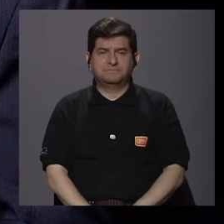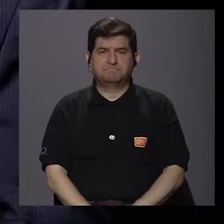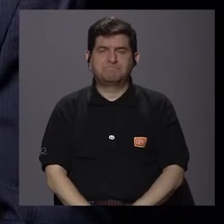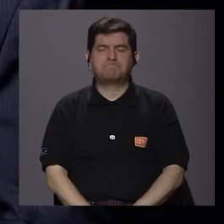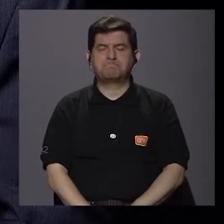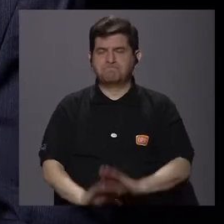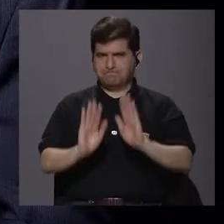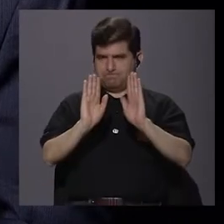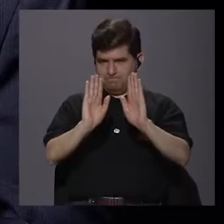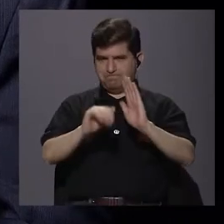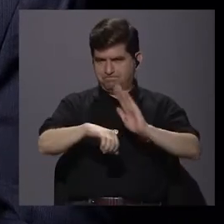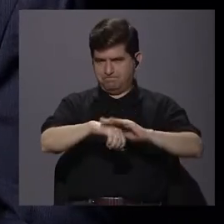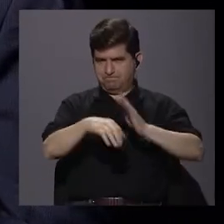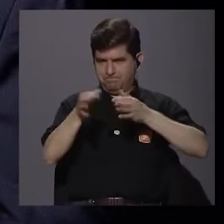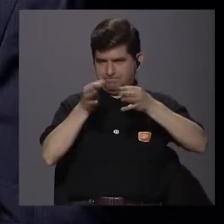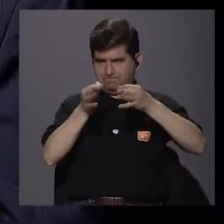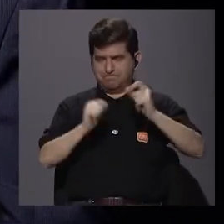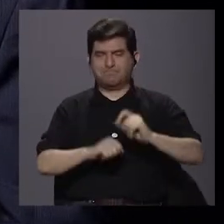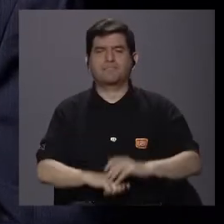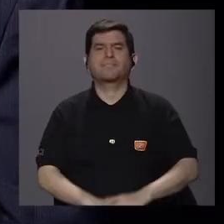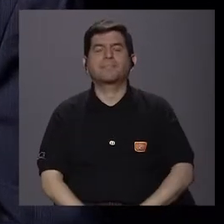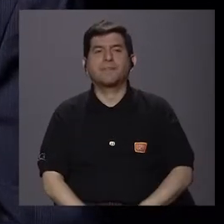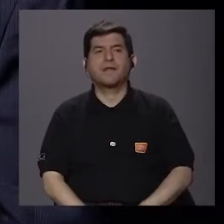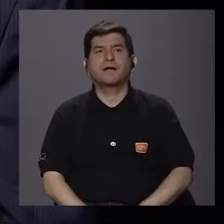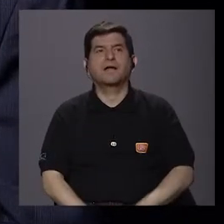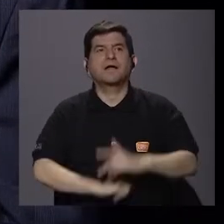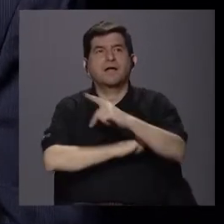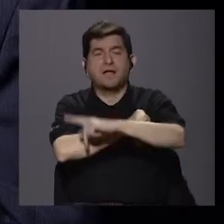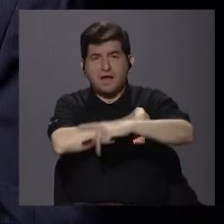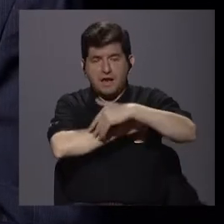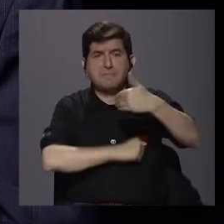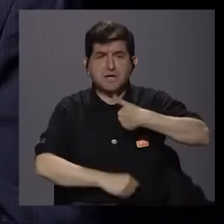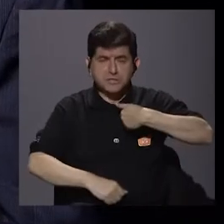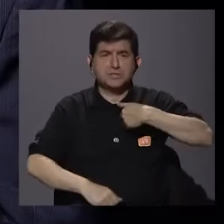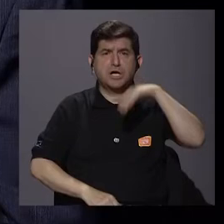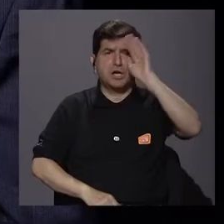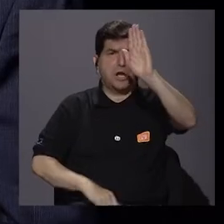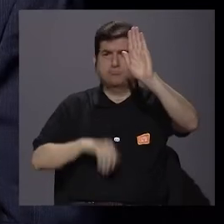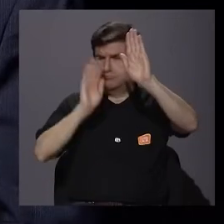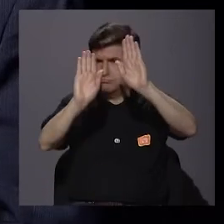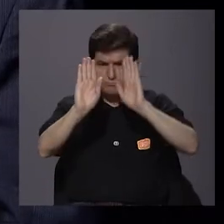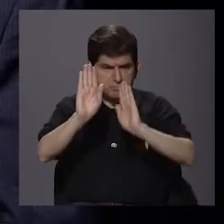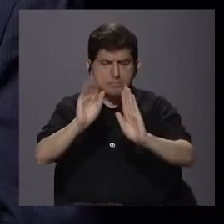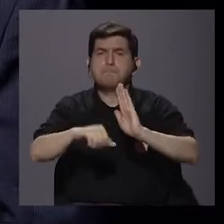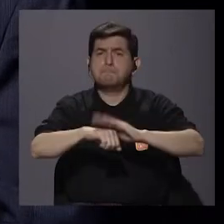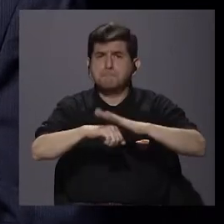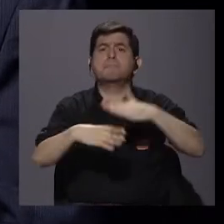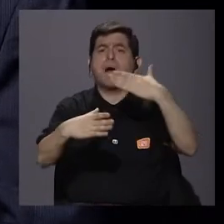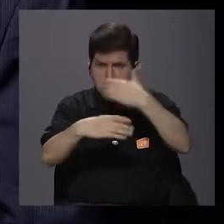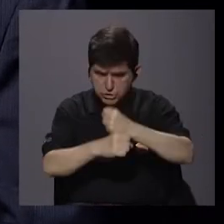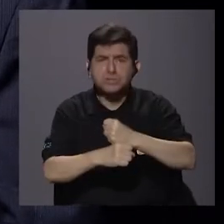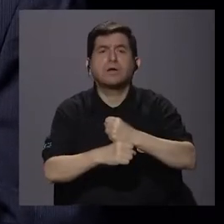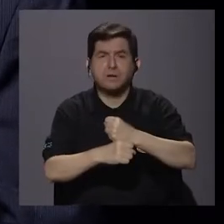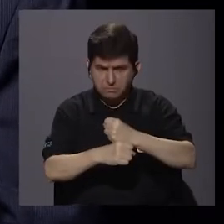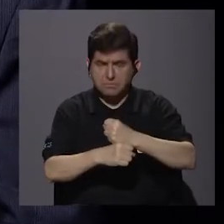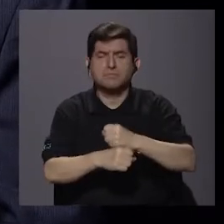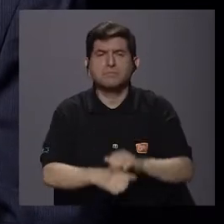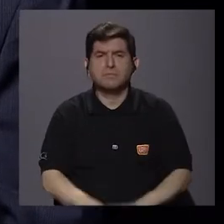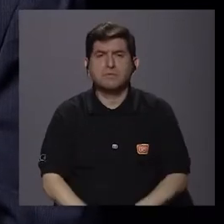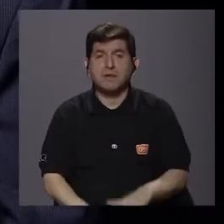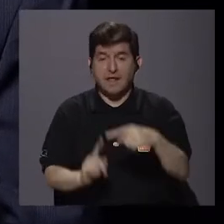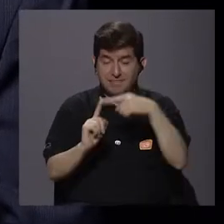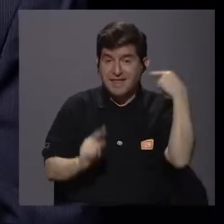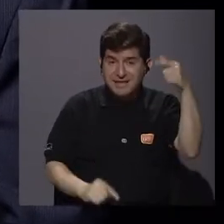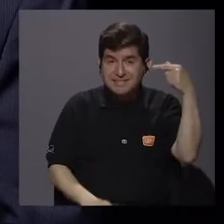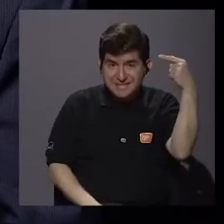vamos a ver yo creo que el país tiene esquemas que le permitirían hacerlo y creo que es desde